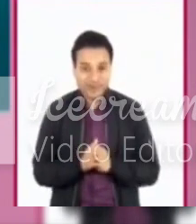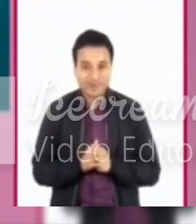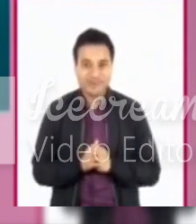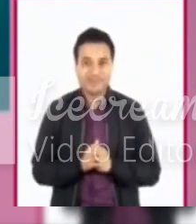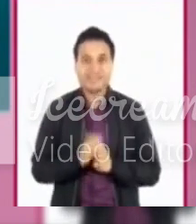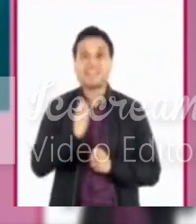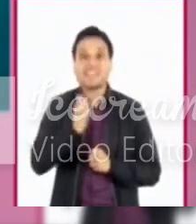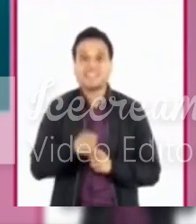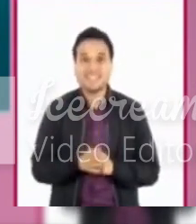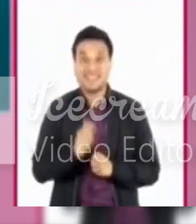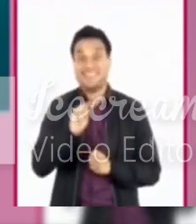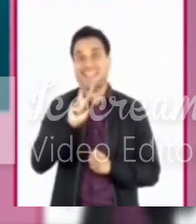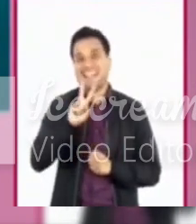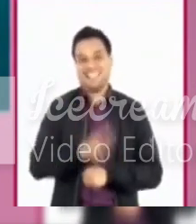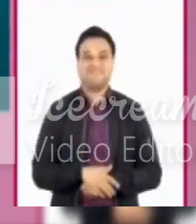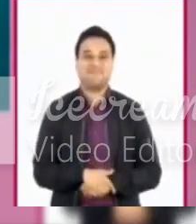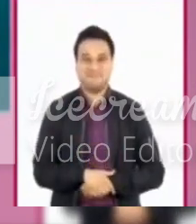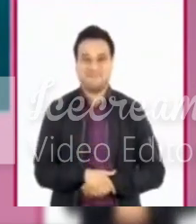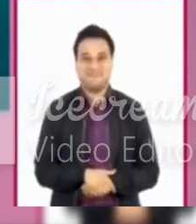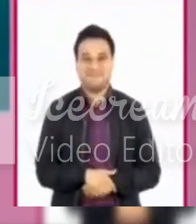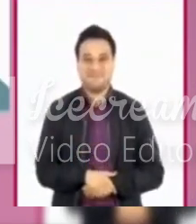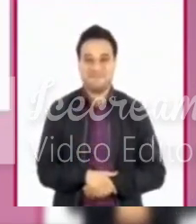Dani. Una televisión. Daniela,